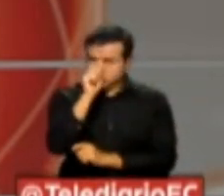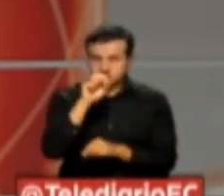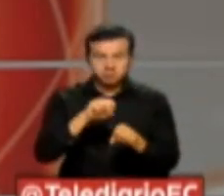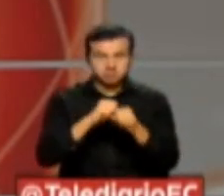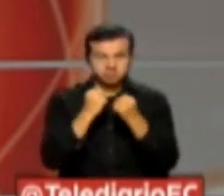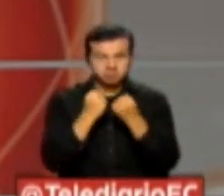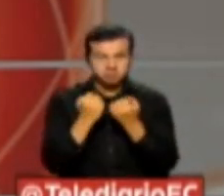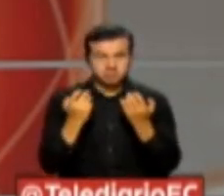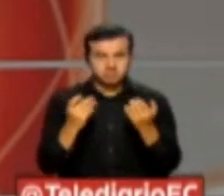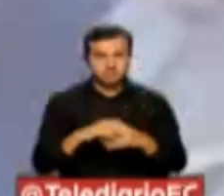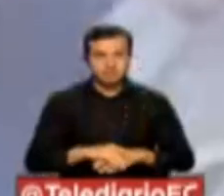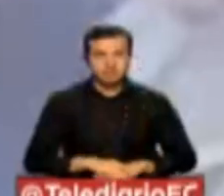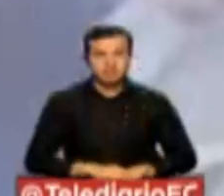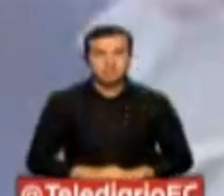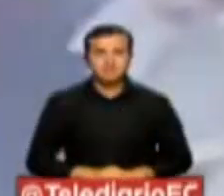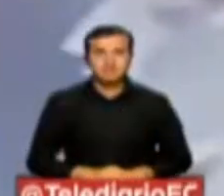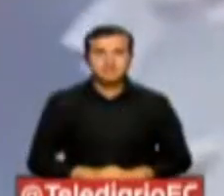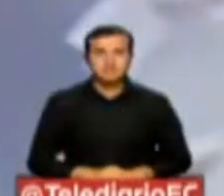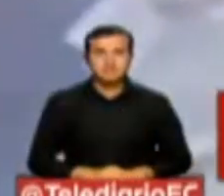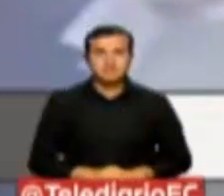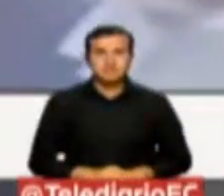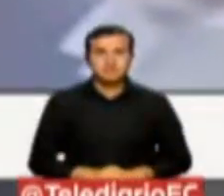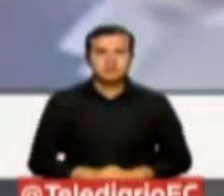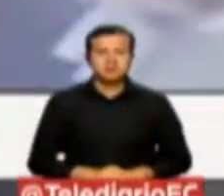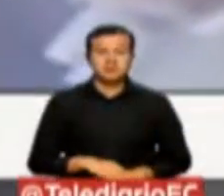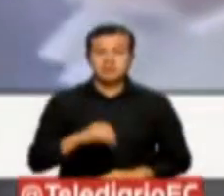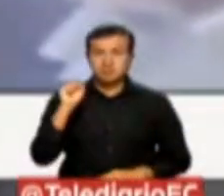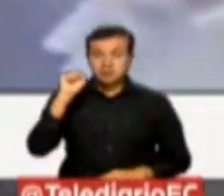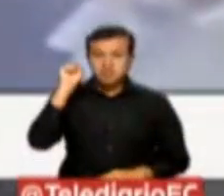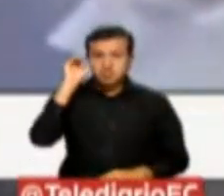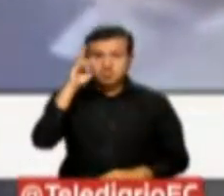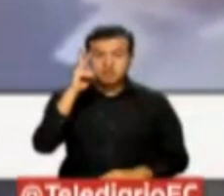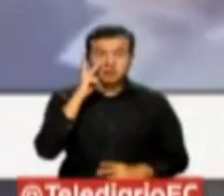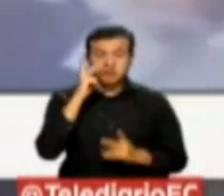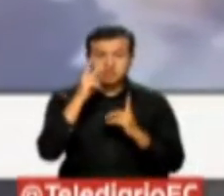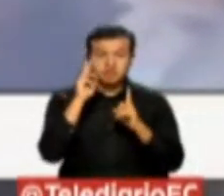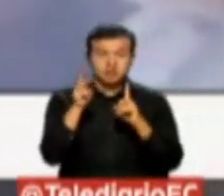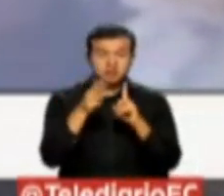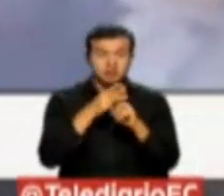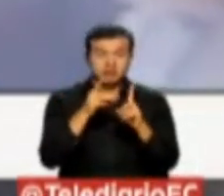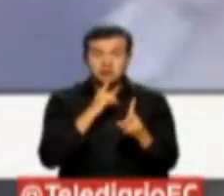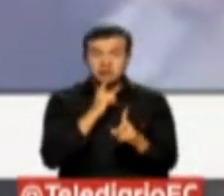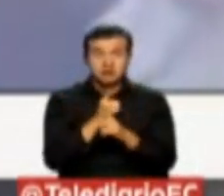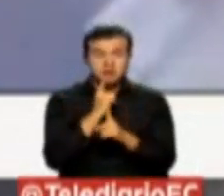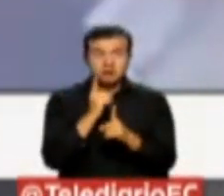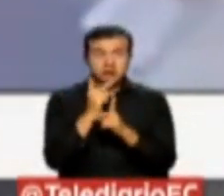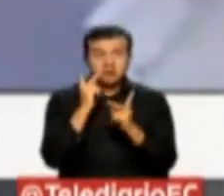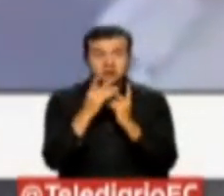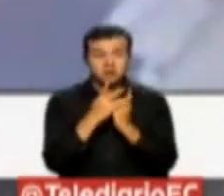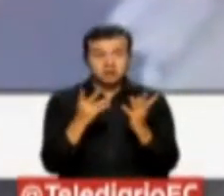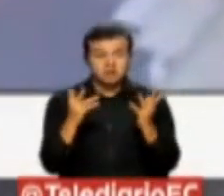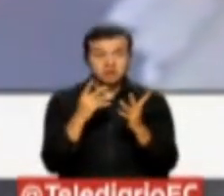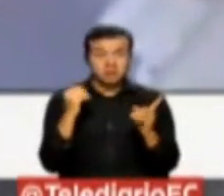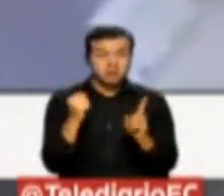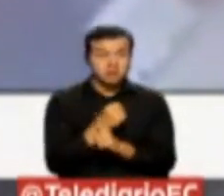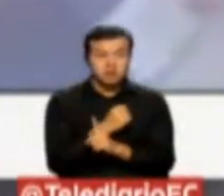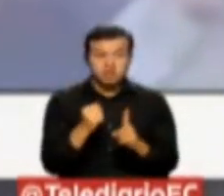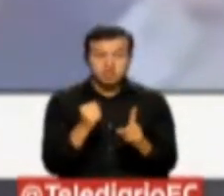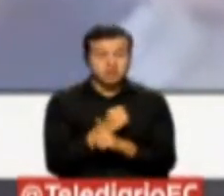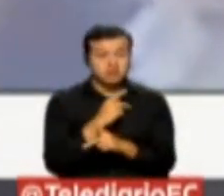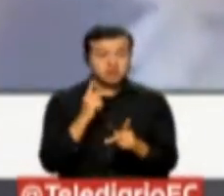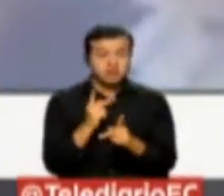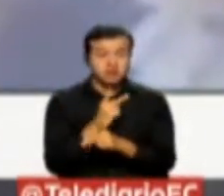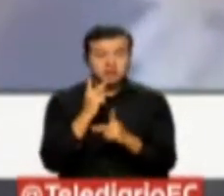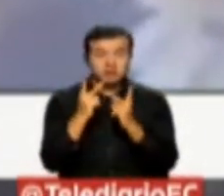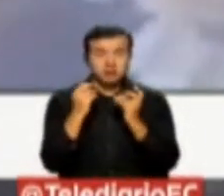sociedad. Los recientes videos que circulan en las redes sociales en los que se evidencia violencia explícita